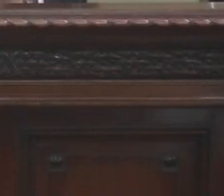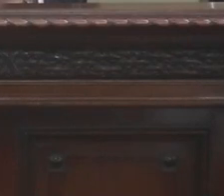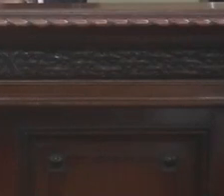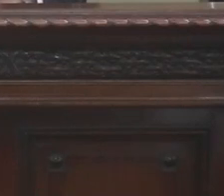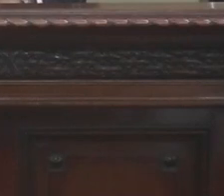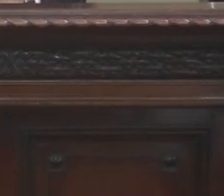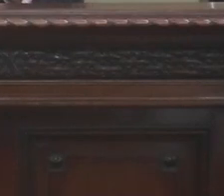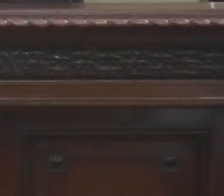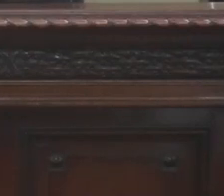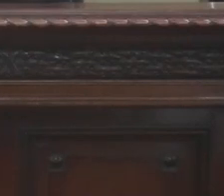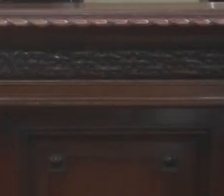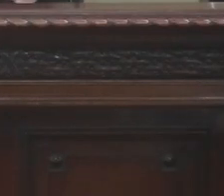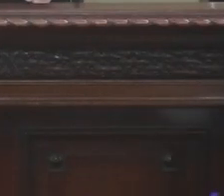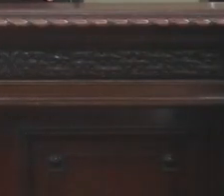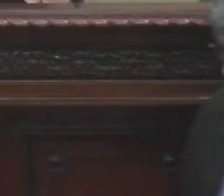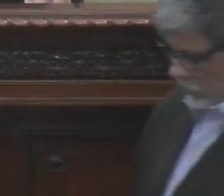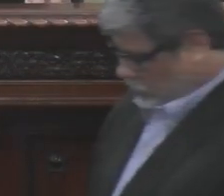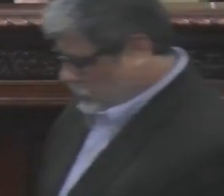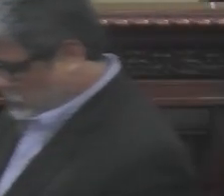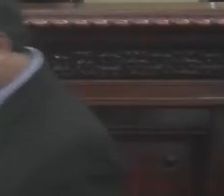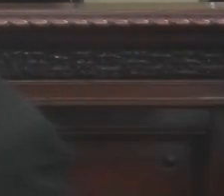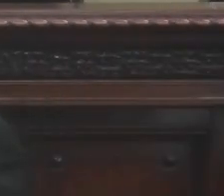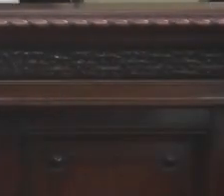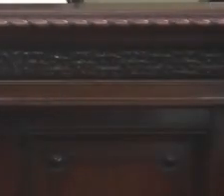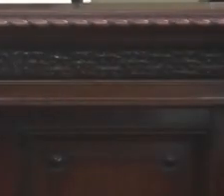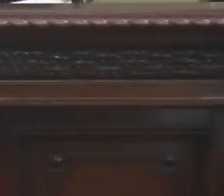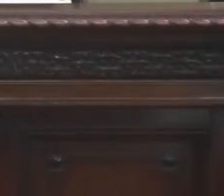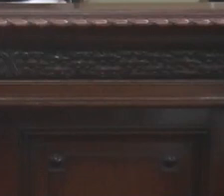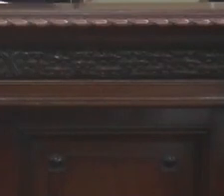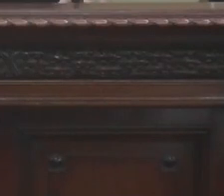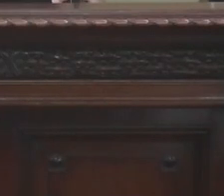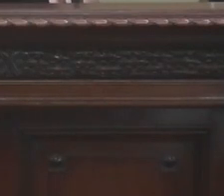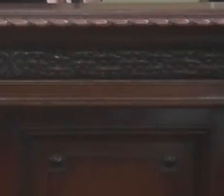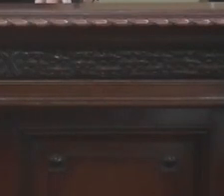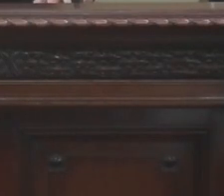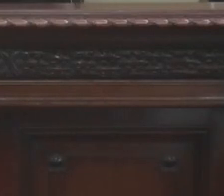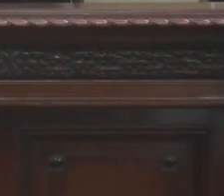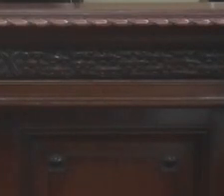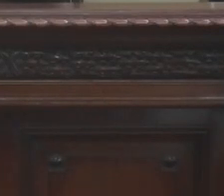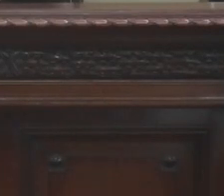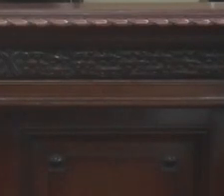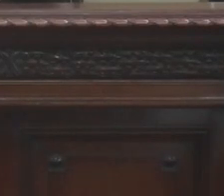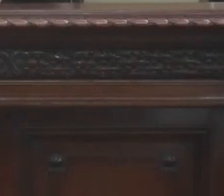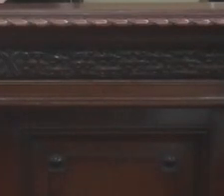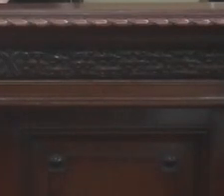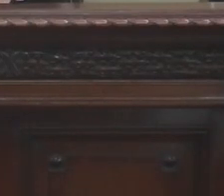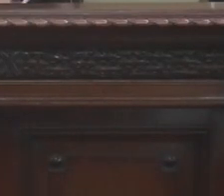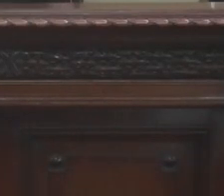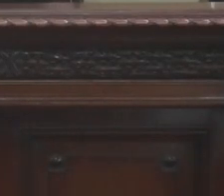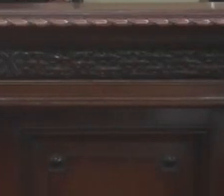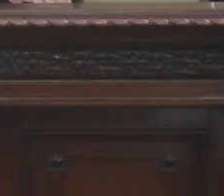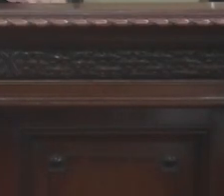de la diputada sola a consideración el pedido de cambio de destino a votación resulta aprobado